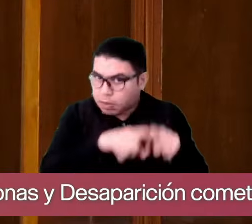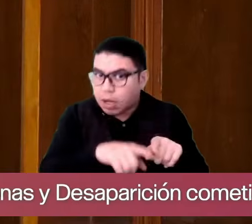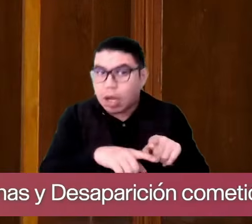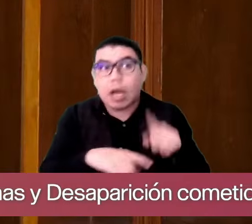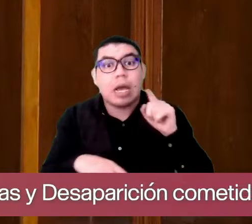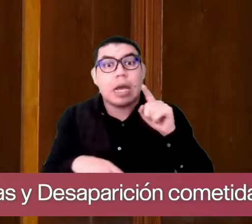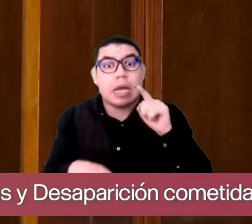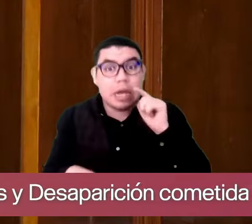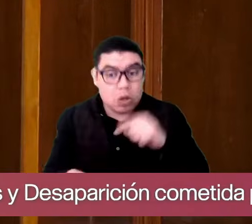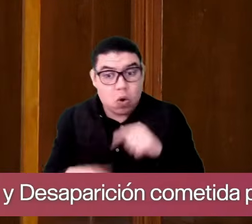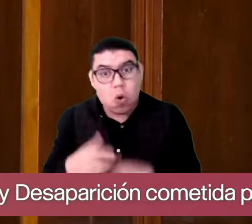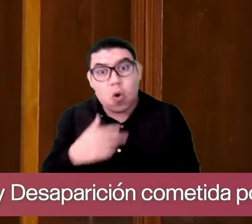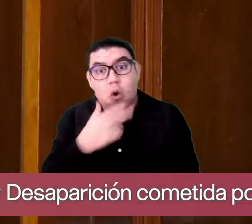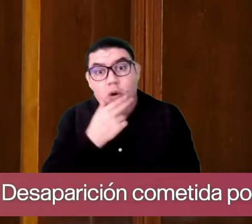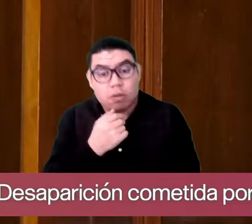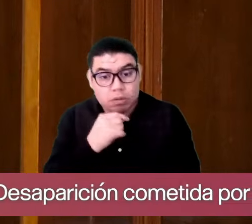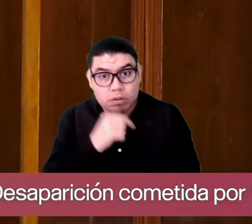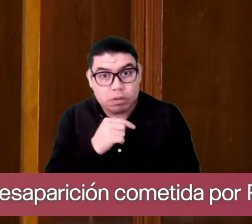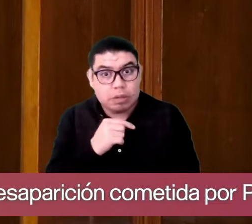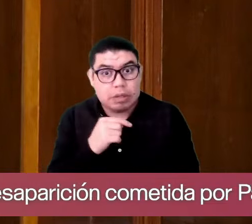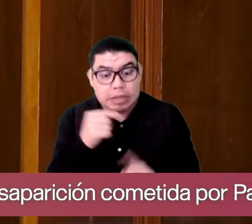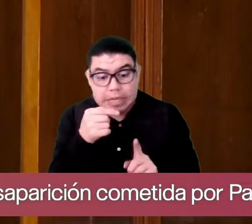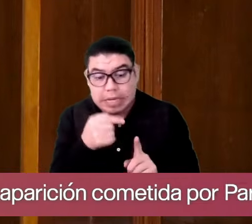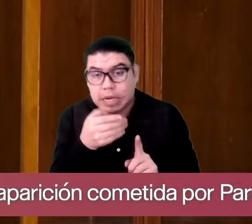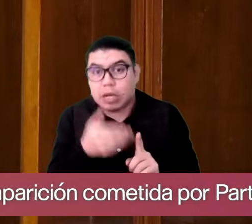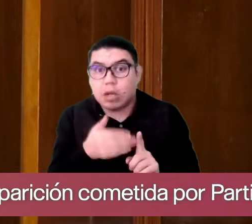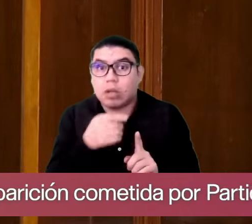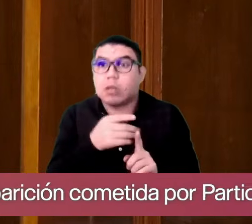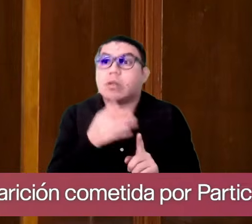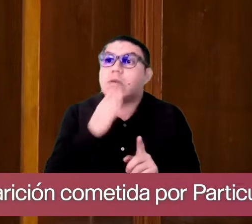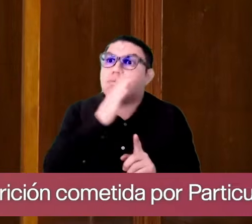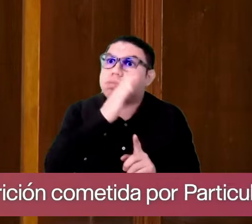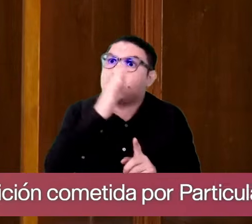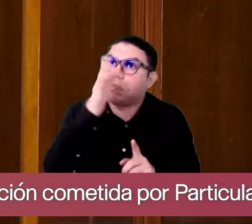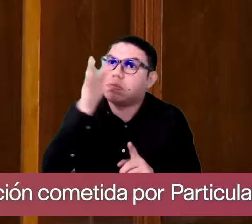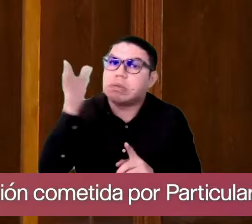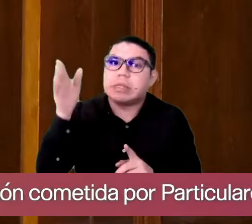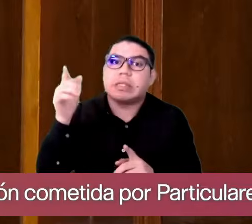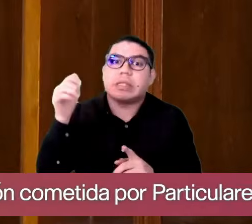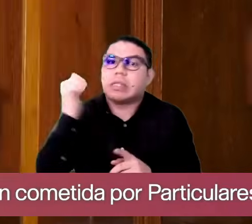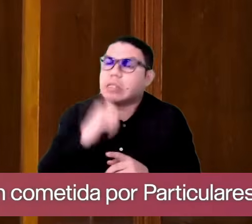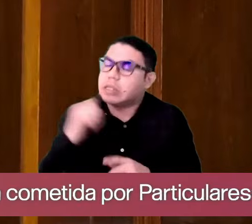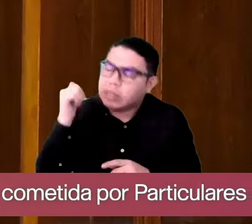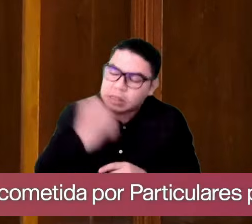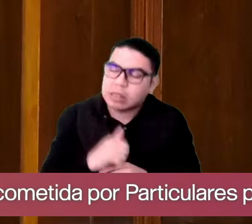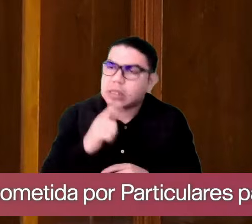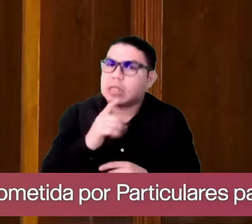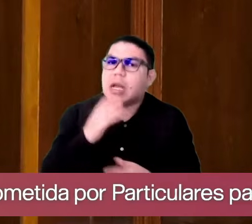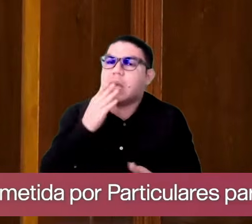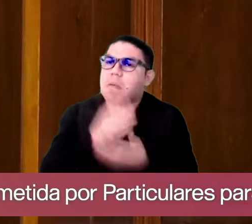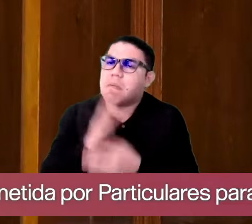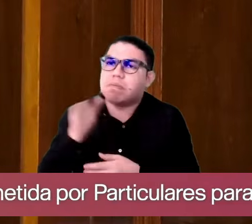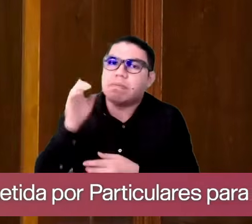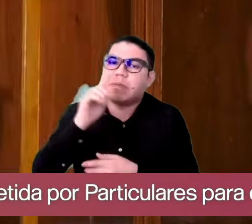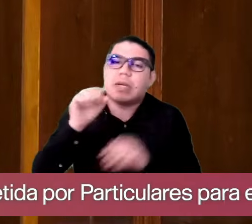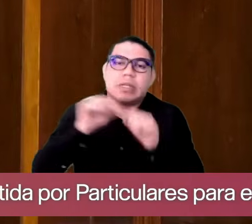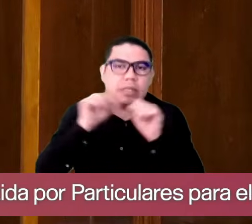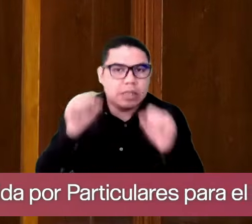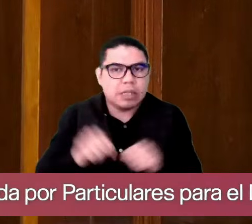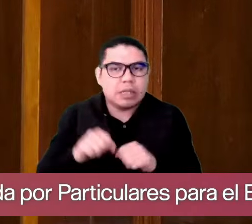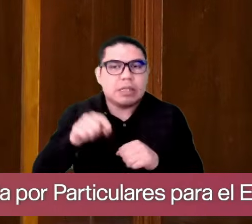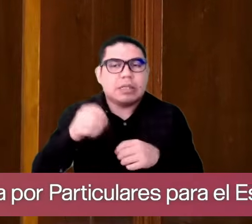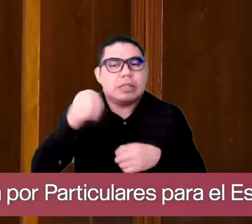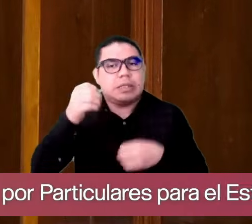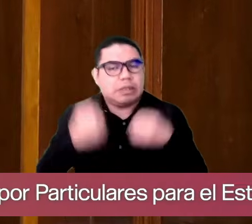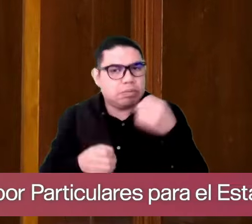a esa violencia institucional y a la burocracia que tanto lacera a nuestro sistema